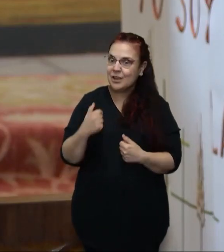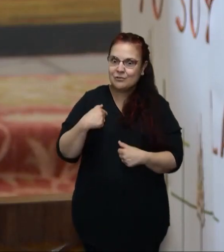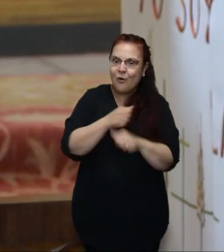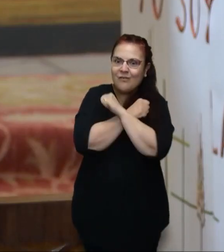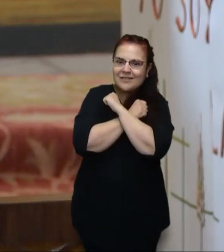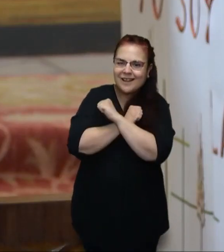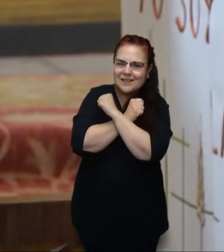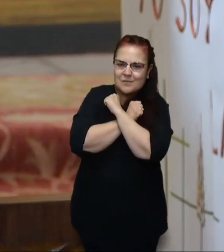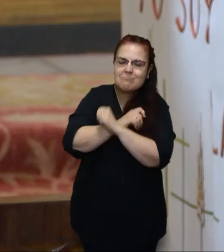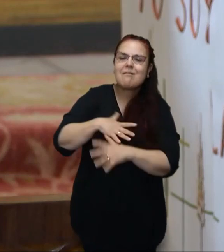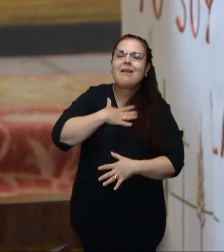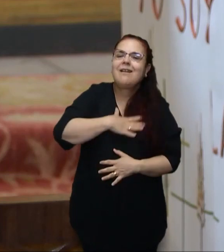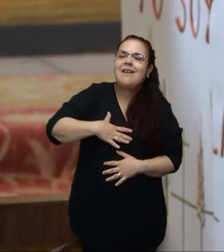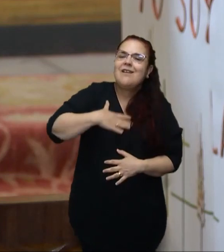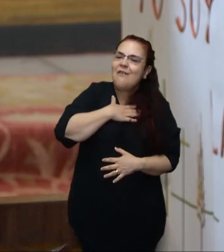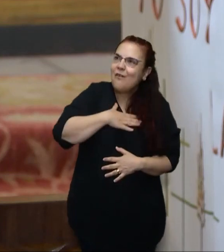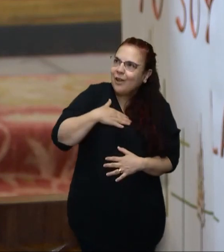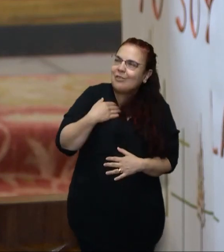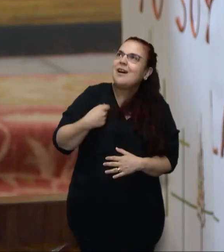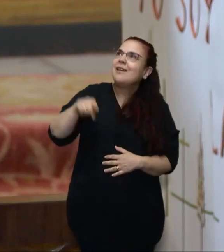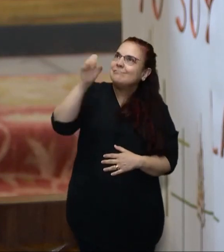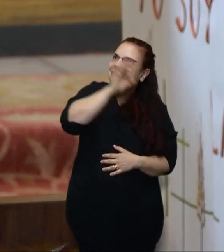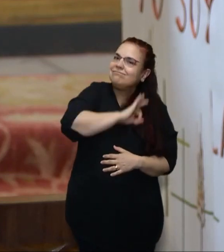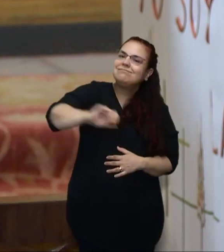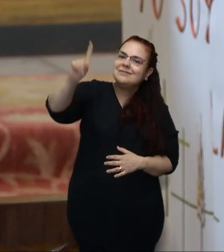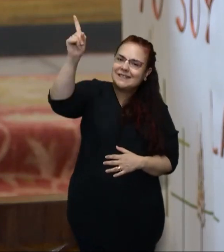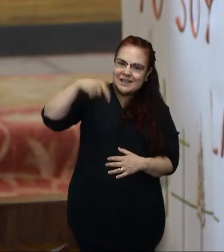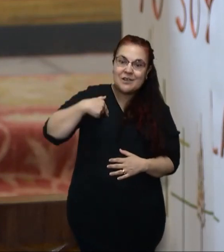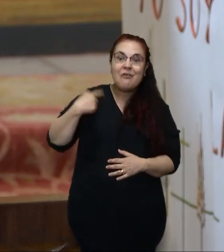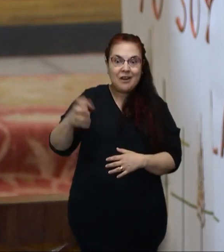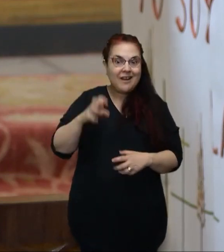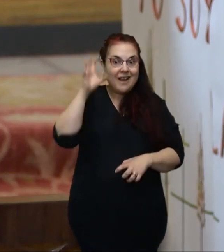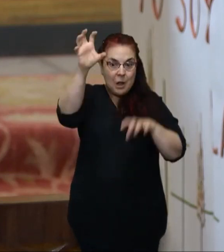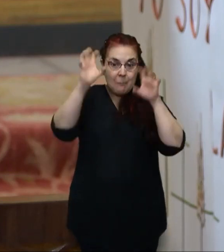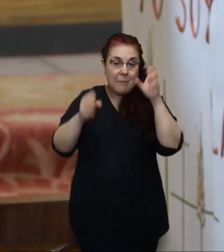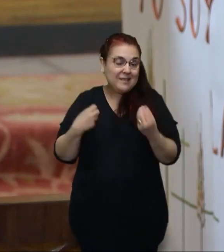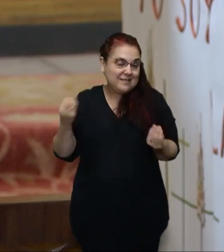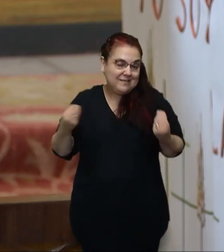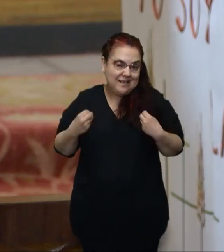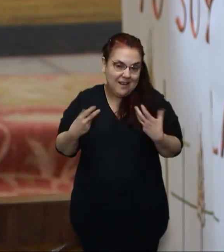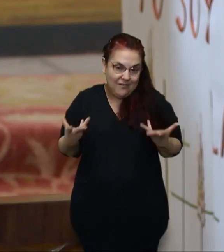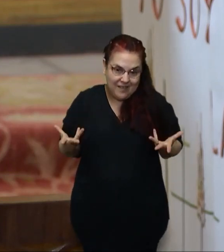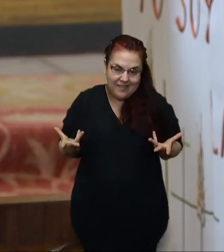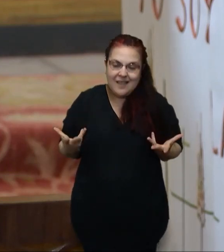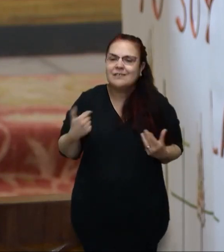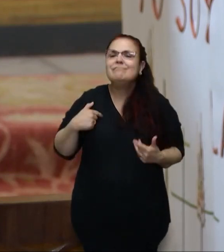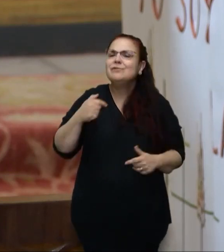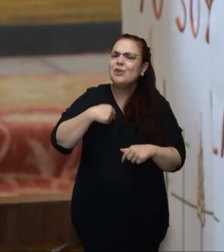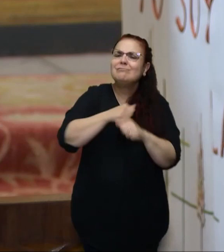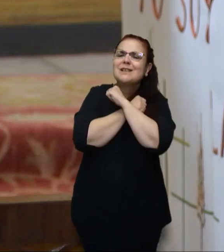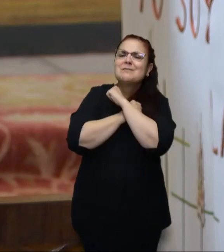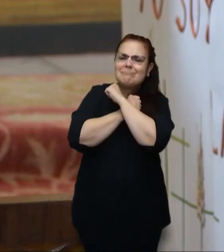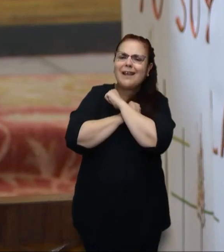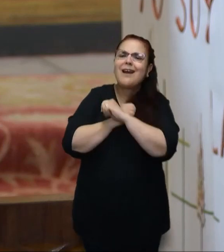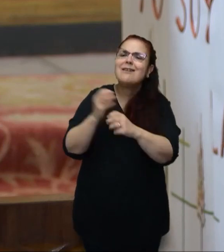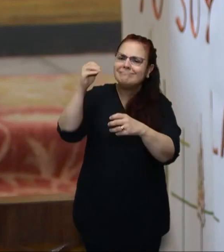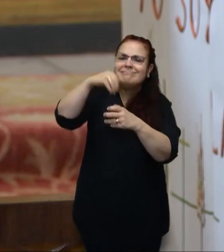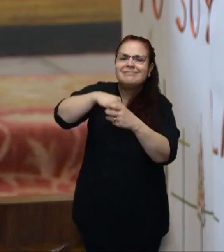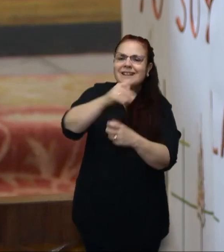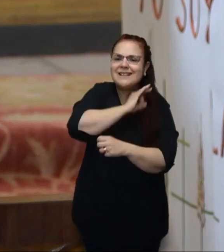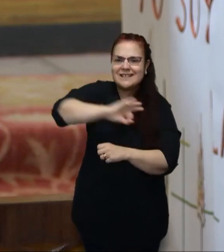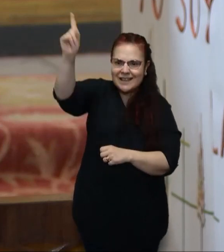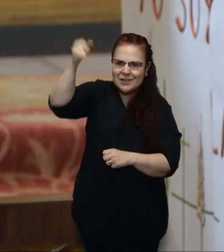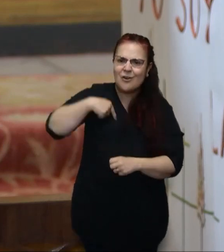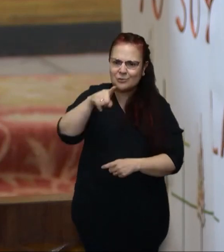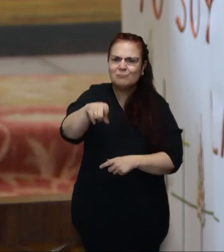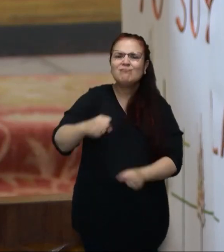Espero gozar de la dicha del Señor en el país de la vida. Espera en el Señor,